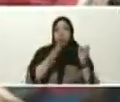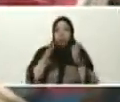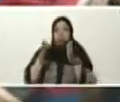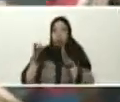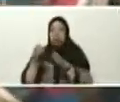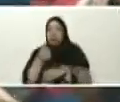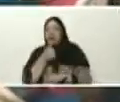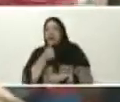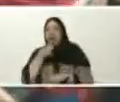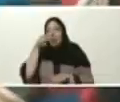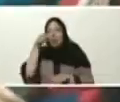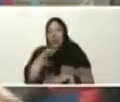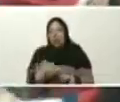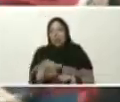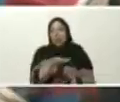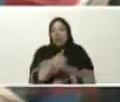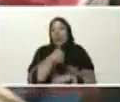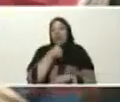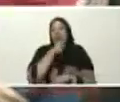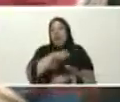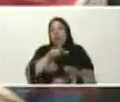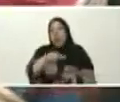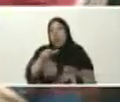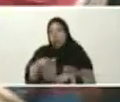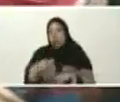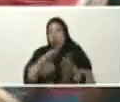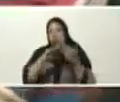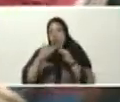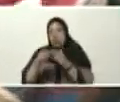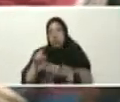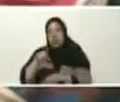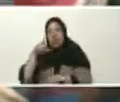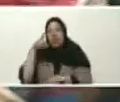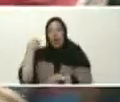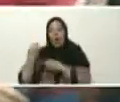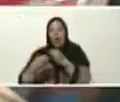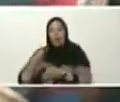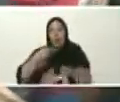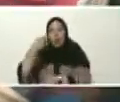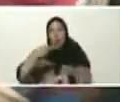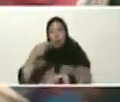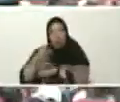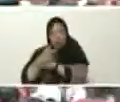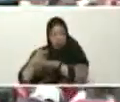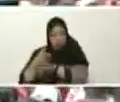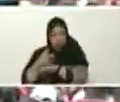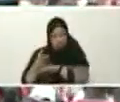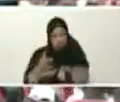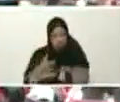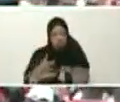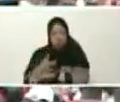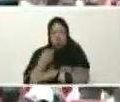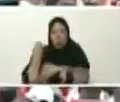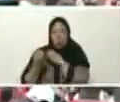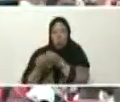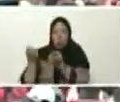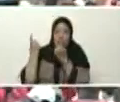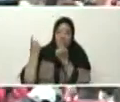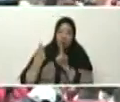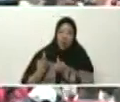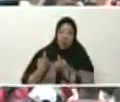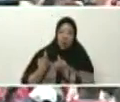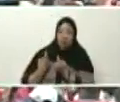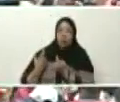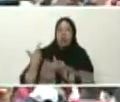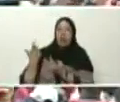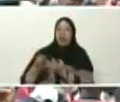orienten la política de gobierno, las funciones de gobierno. Y la tercera y no menos importante, seguir consolidando la gran